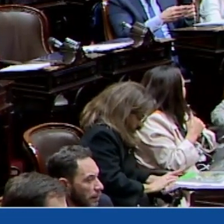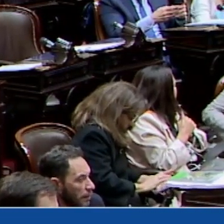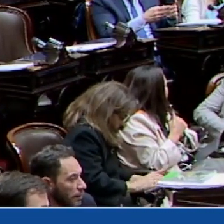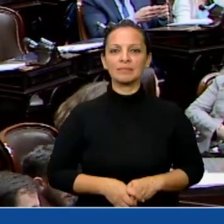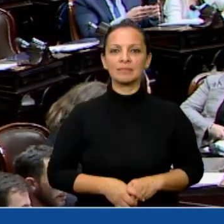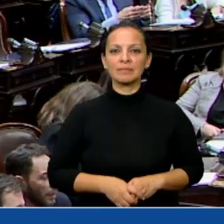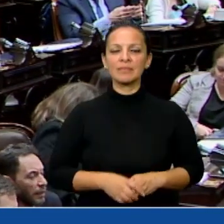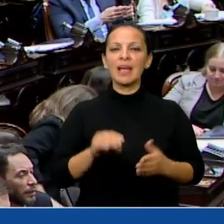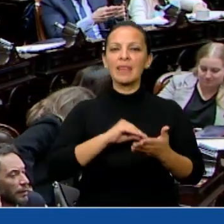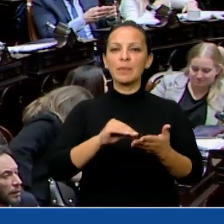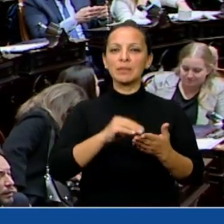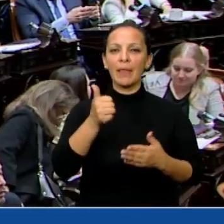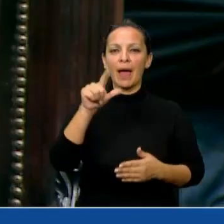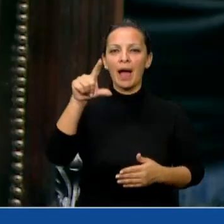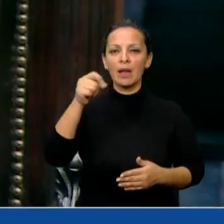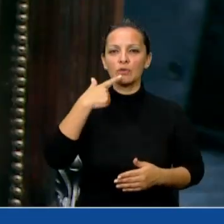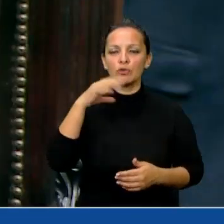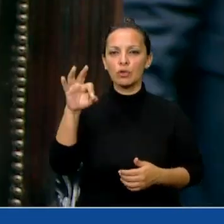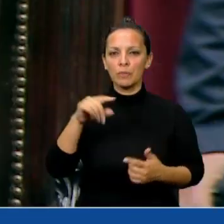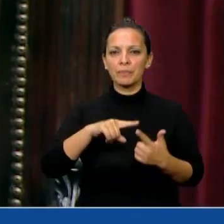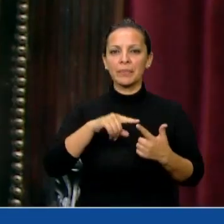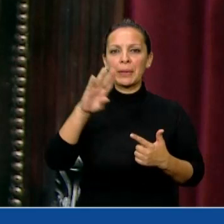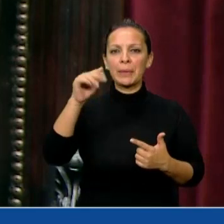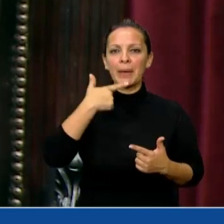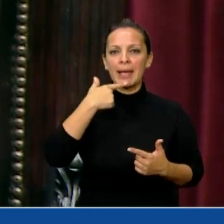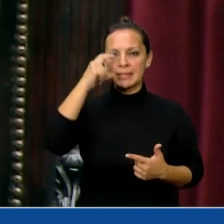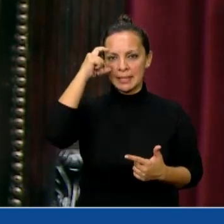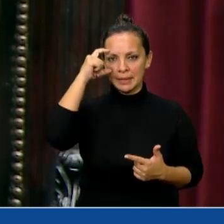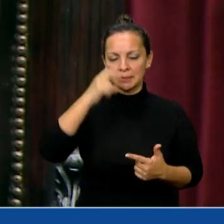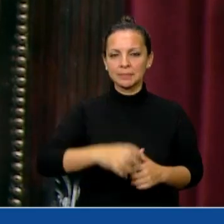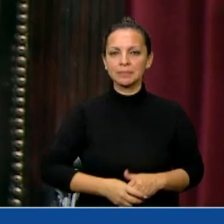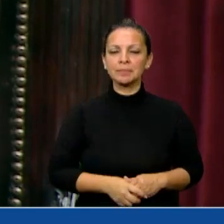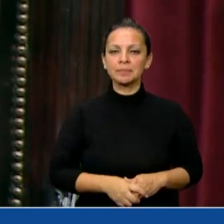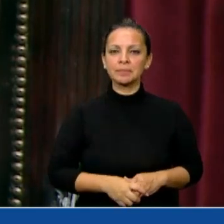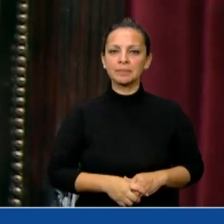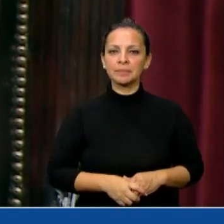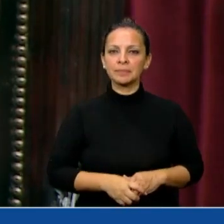Diputada Alonso, diputado Base.